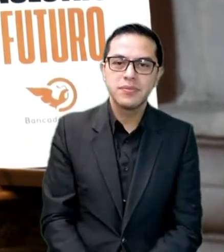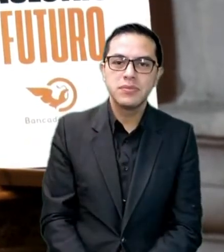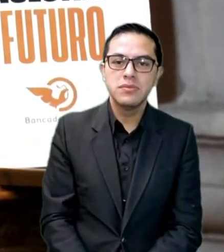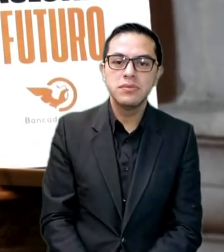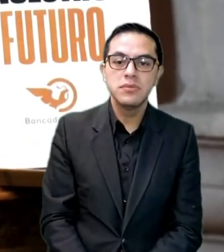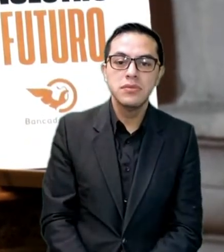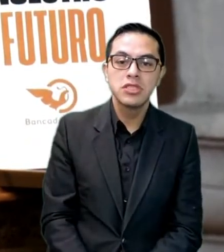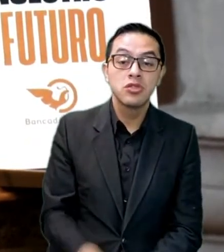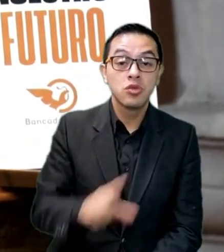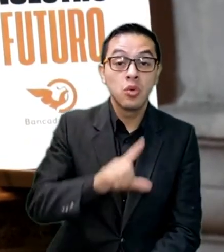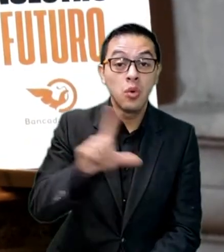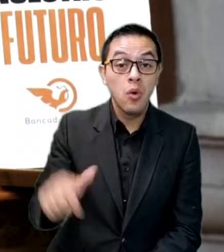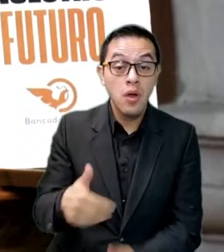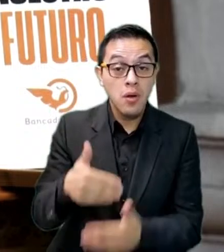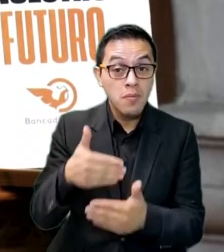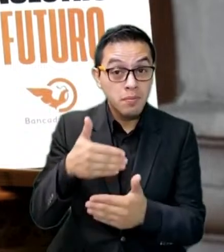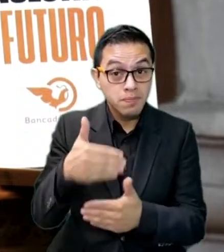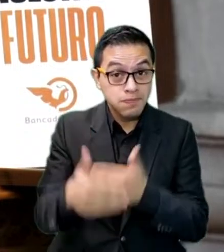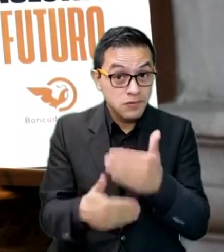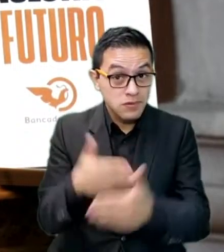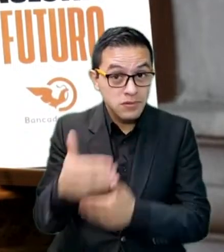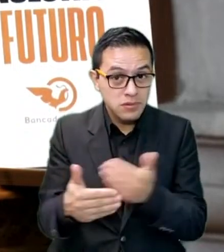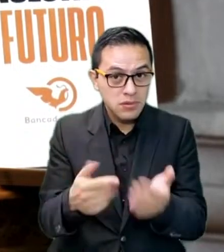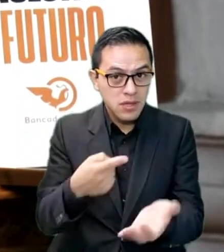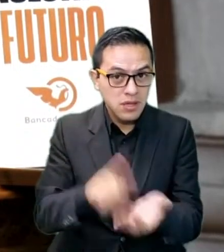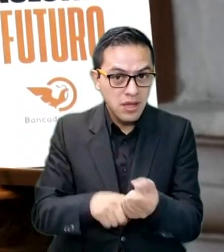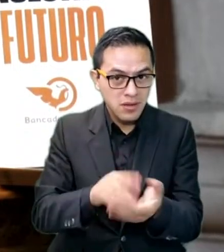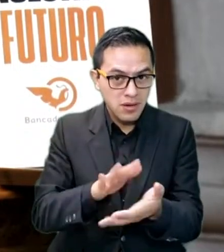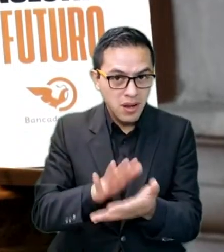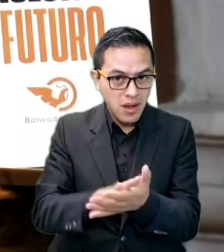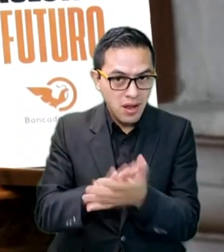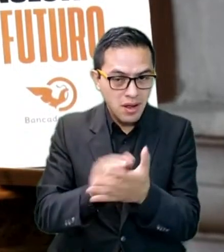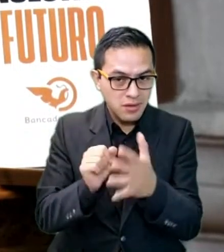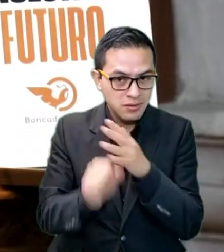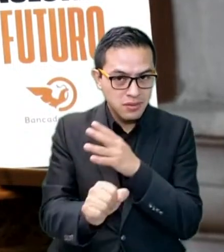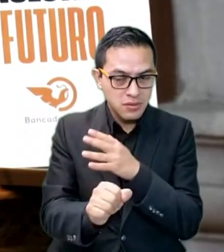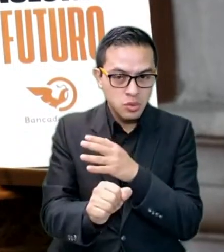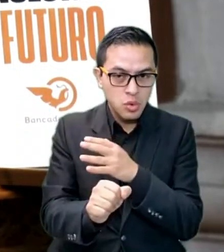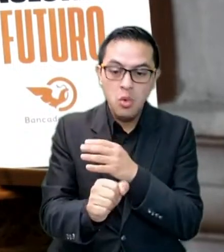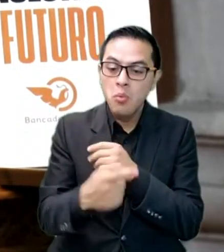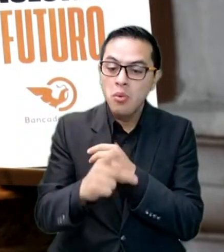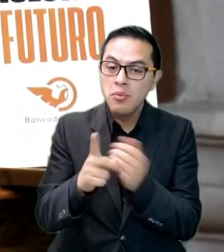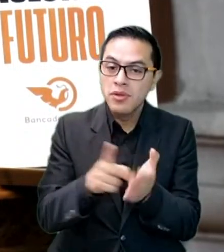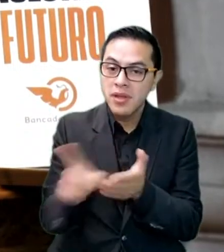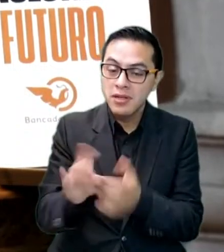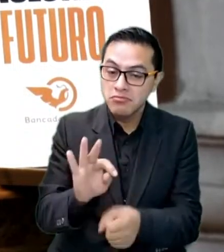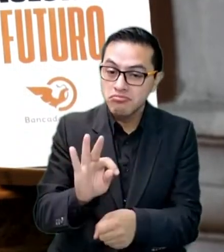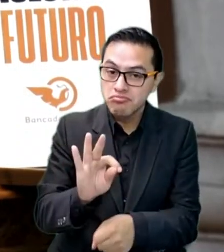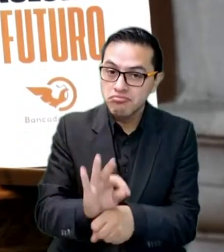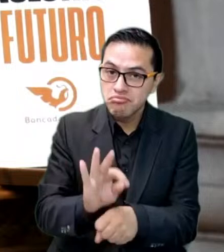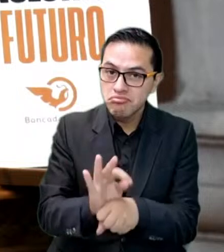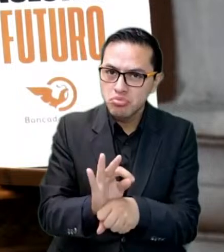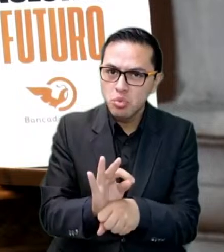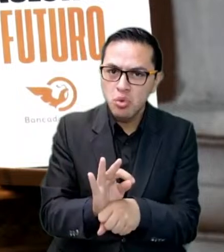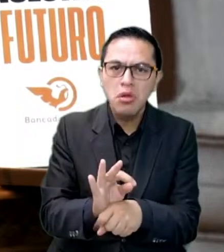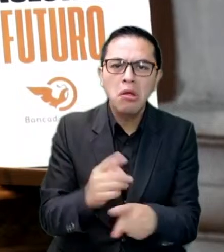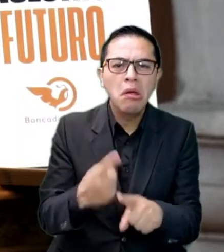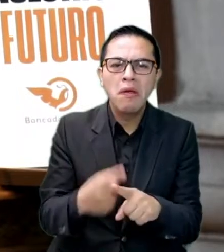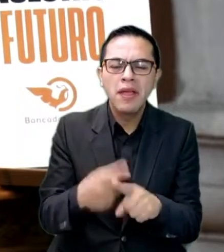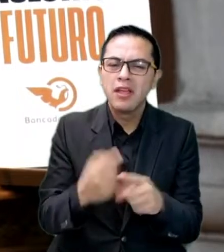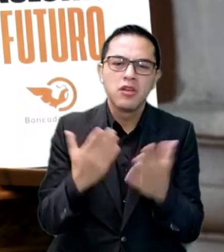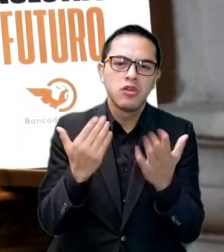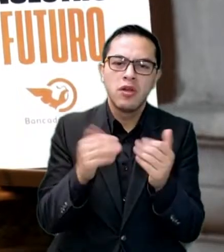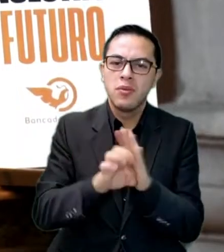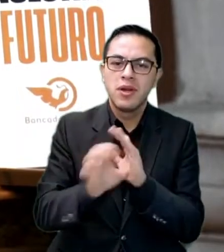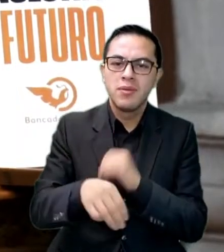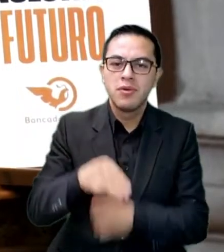cuando están dentro de prisión, no hay quien reivindique estos derechos. Y estos son los casos de Minerva y